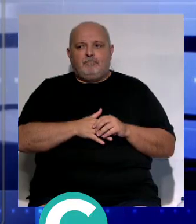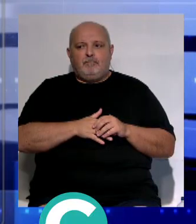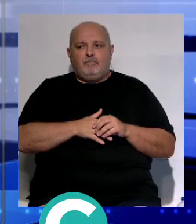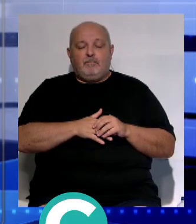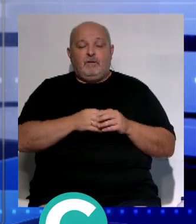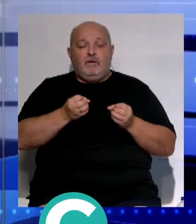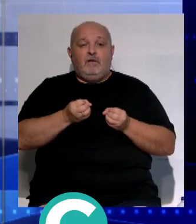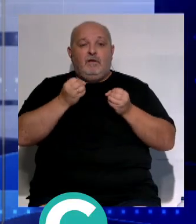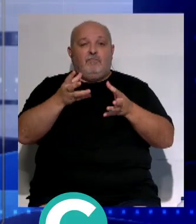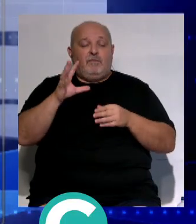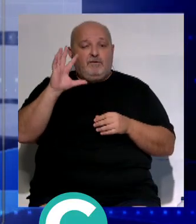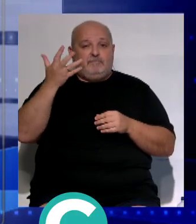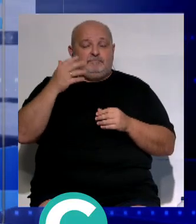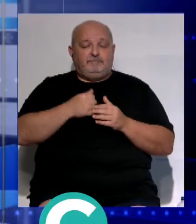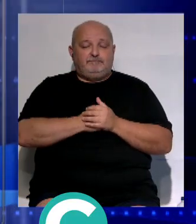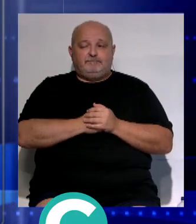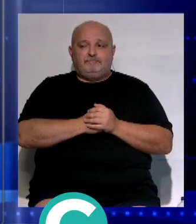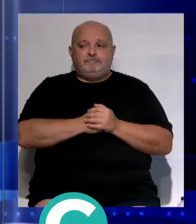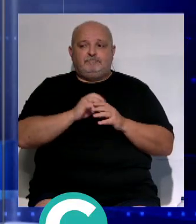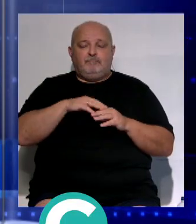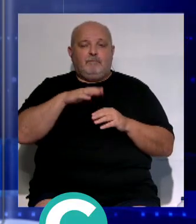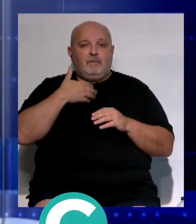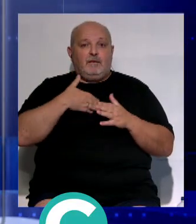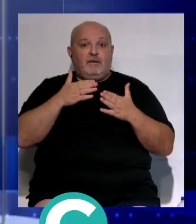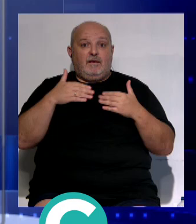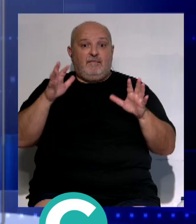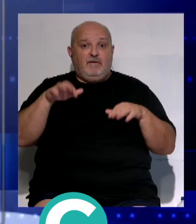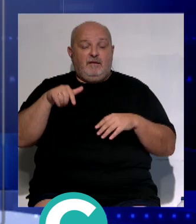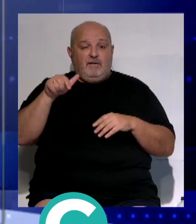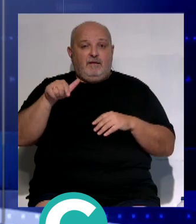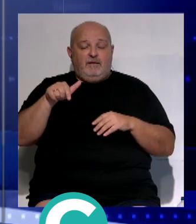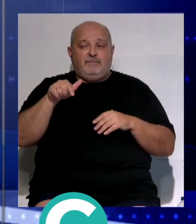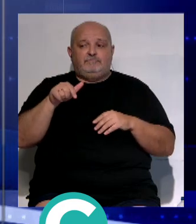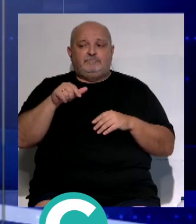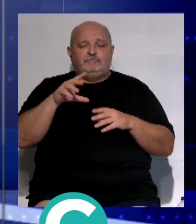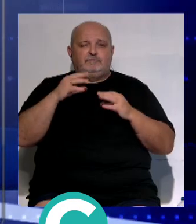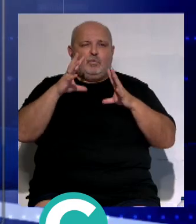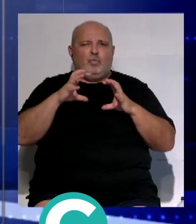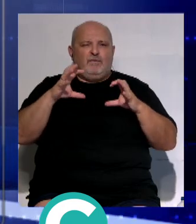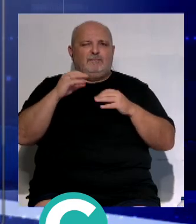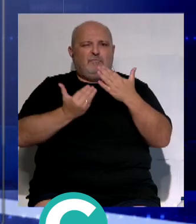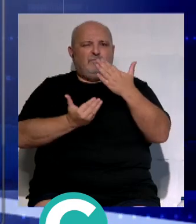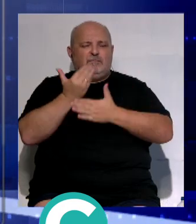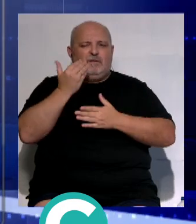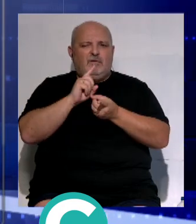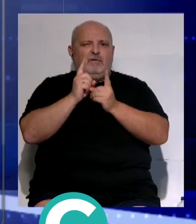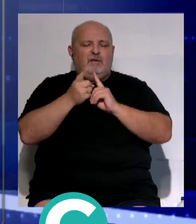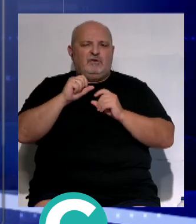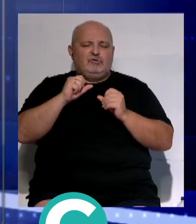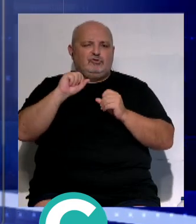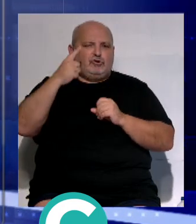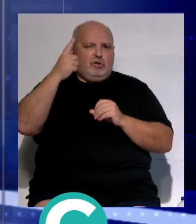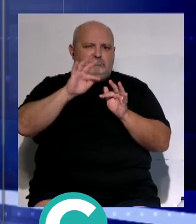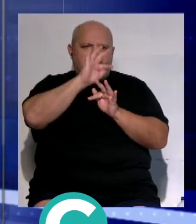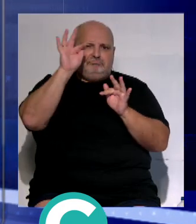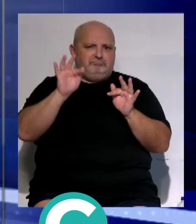La agencia estatal de meteorología informa de un tiempo para mañana en la bahía de Cádiz con nubosidad matinal y tendiendo a despejado